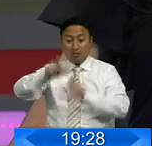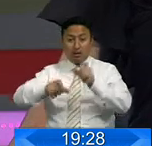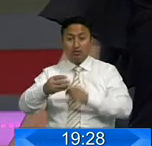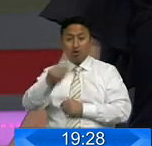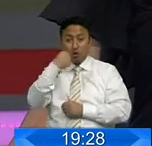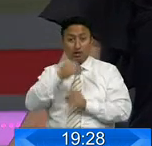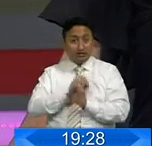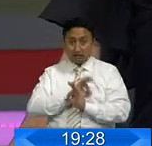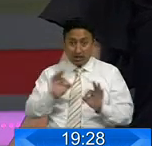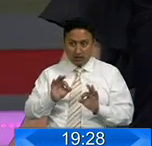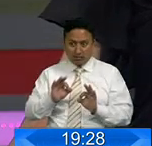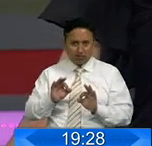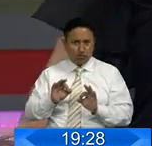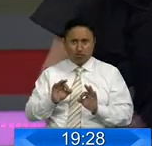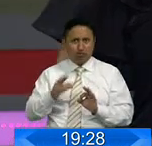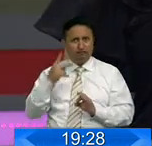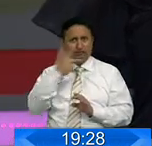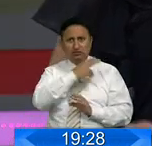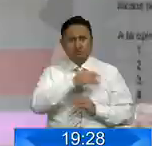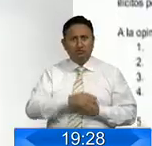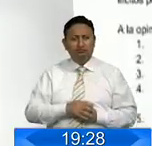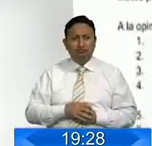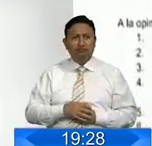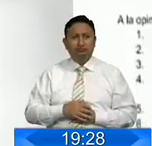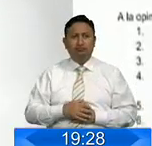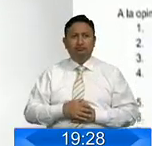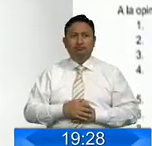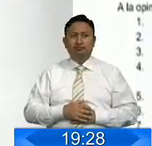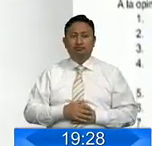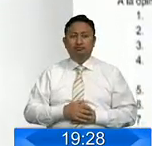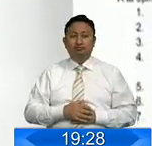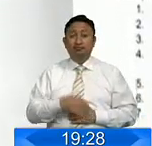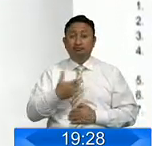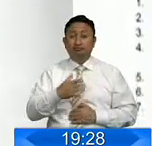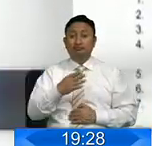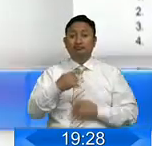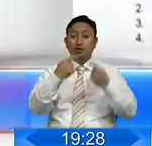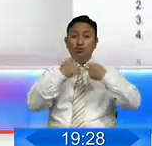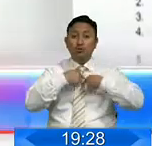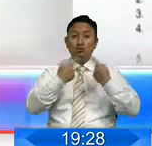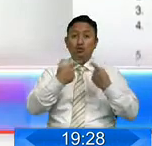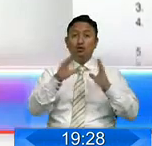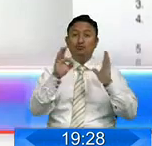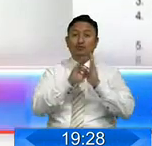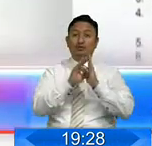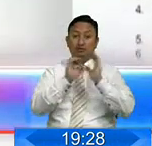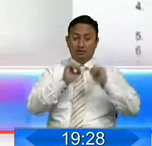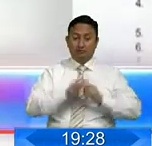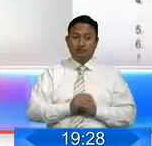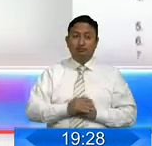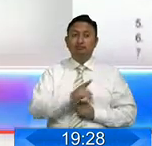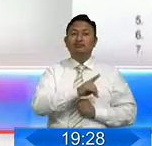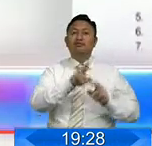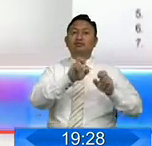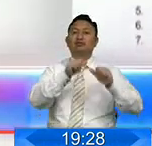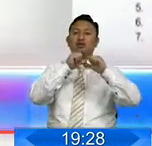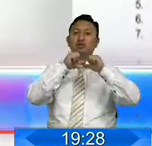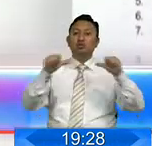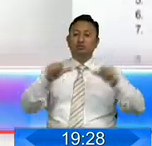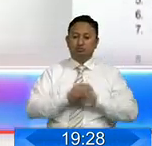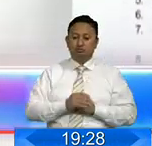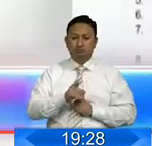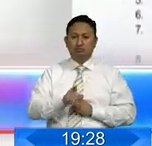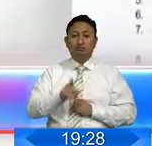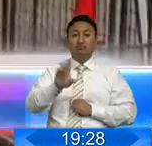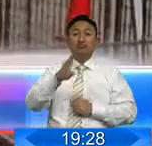al interior de las cárceles después del comunicado que circuló en redes sociales sobre el anuncio de una huelga de hambre